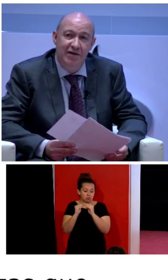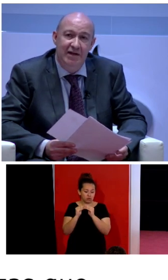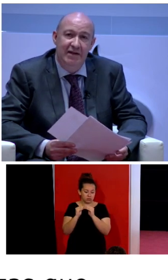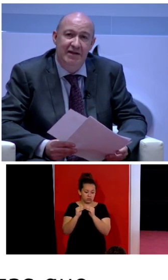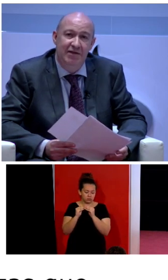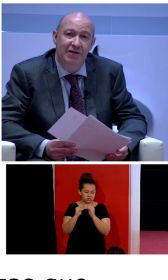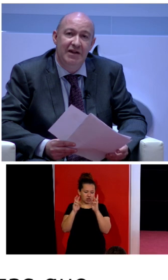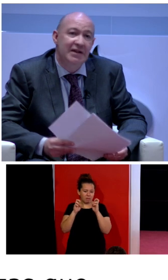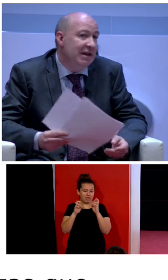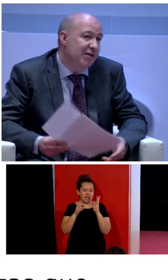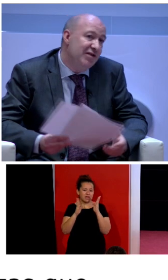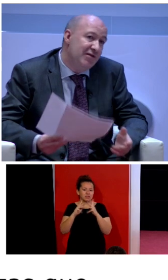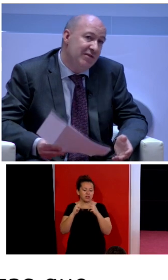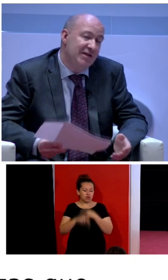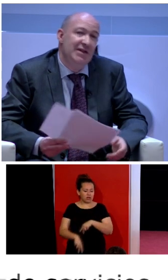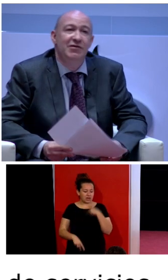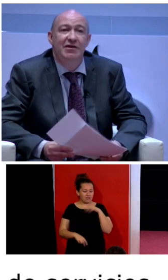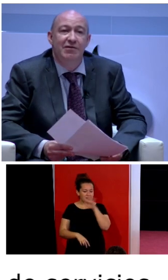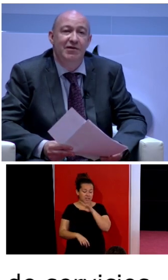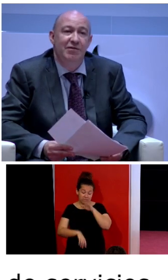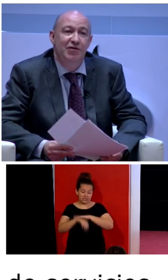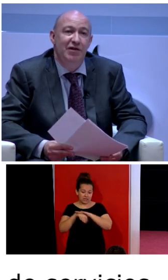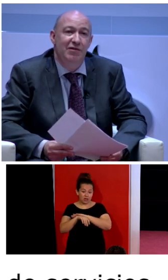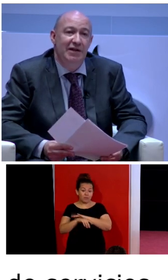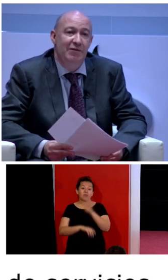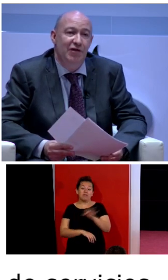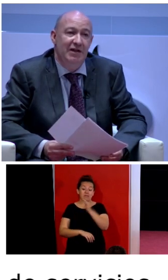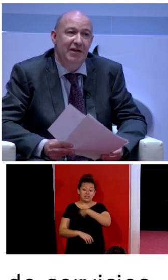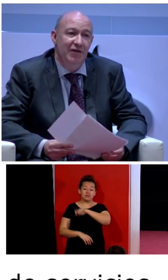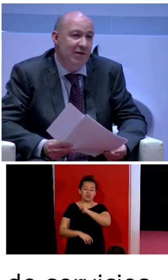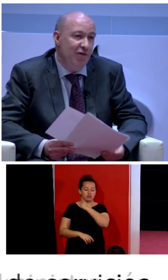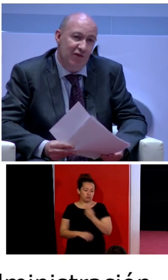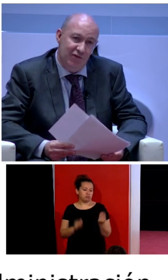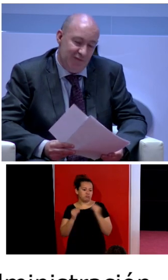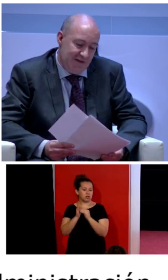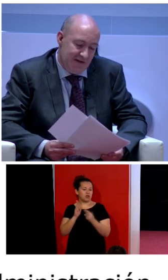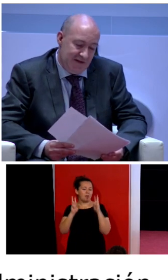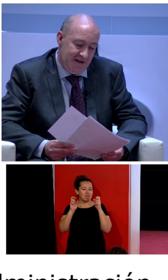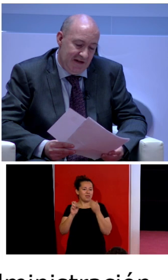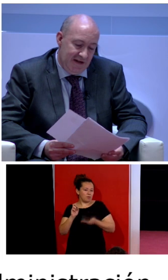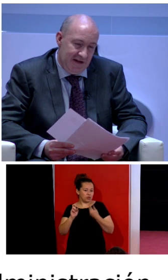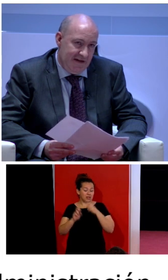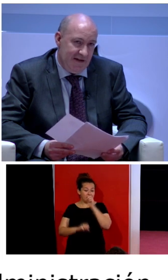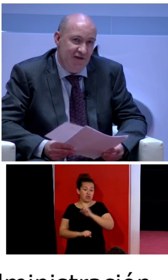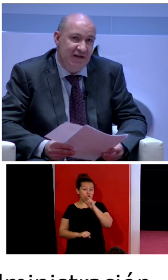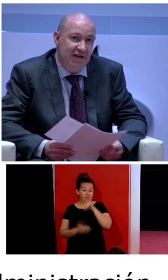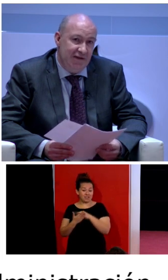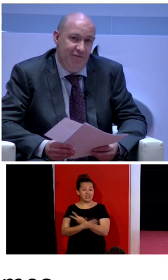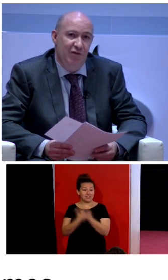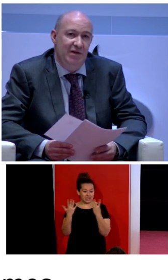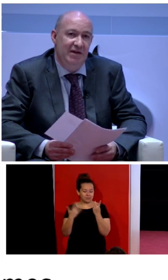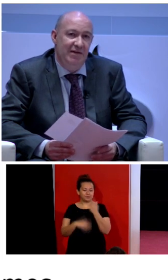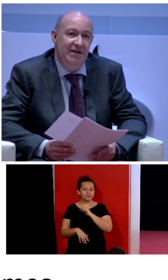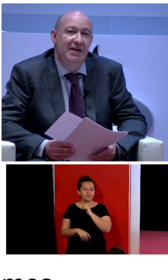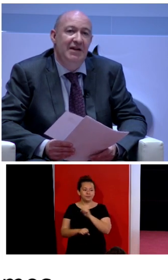Administración General del Estado. Sin embargo, este año además hemos introducido pues, una novedad importante en la oferta de empleo público 2017, que es que hemos extendido